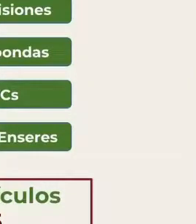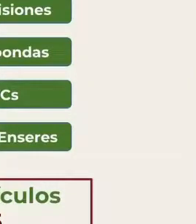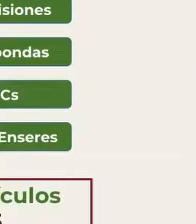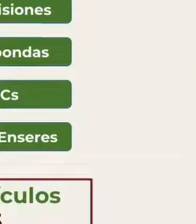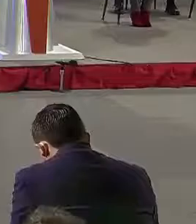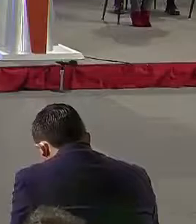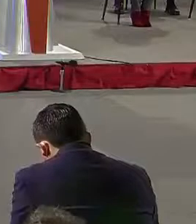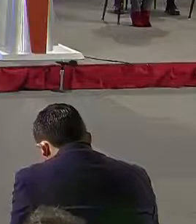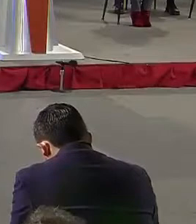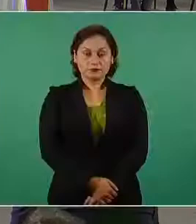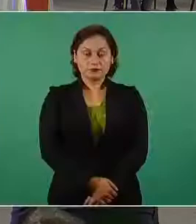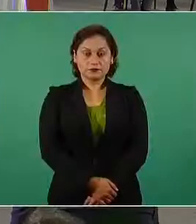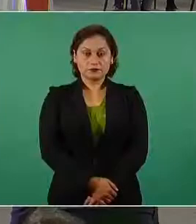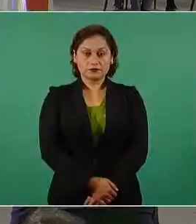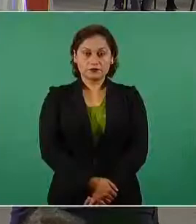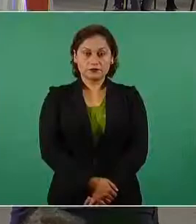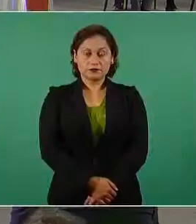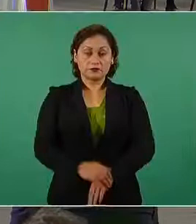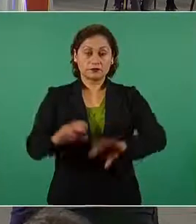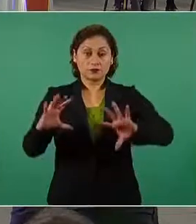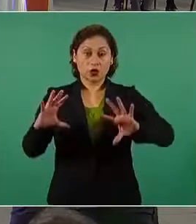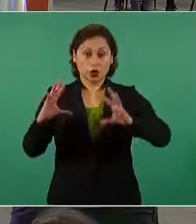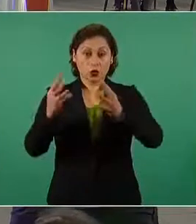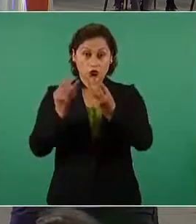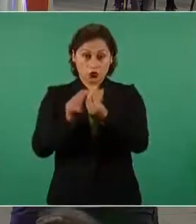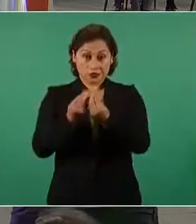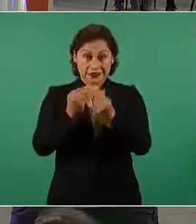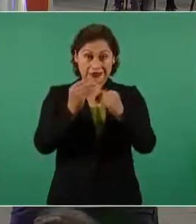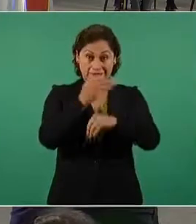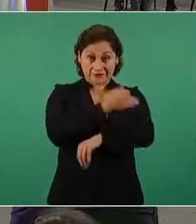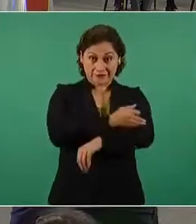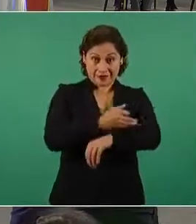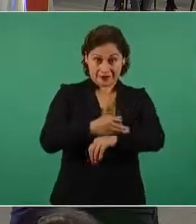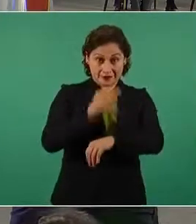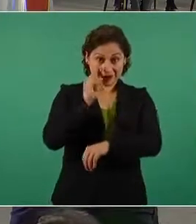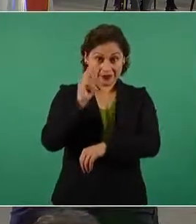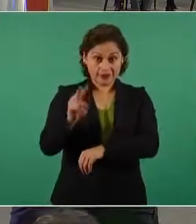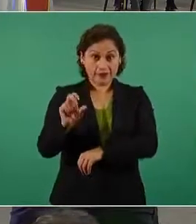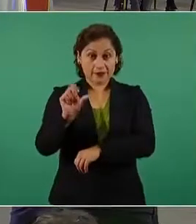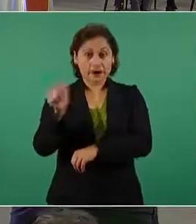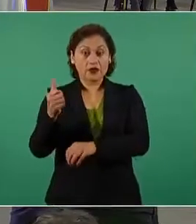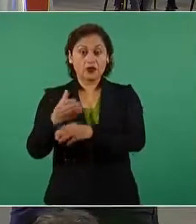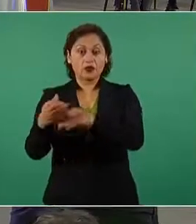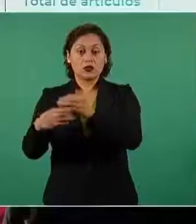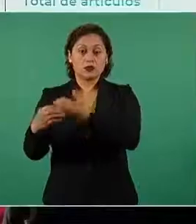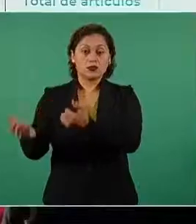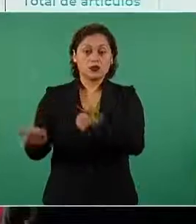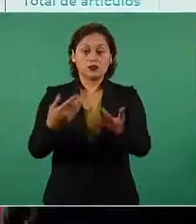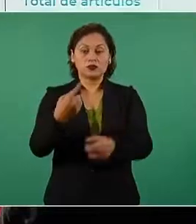41.323 familias, con un total de artículos para ser distribuidos de